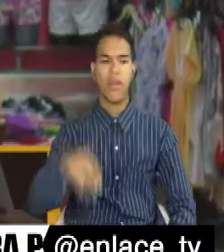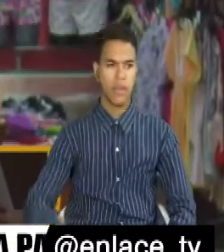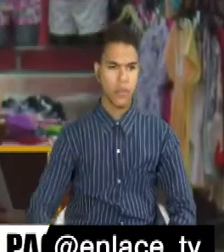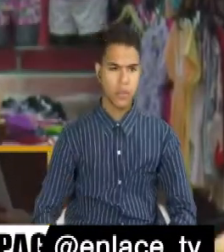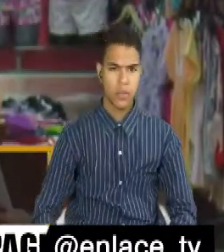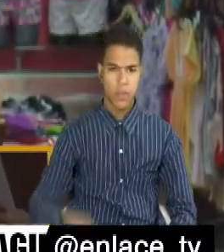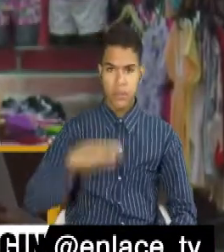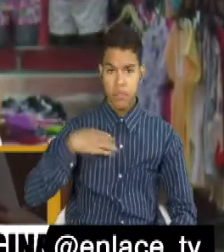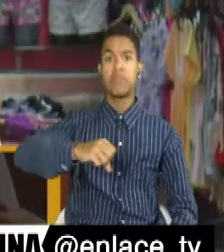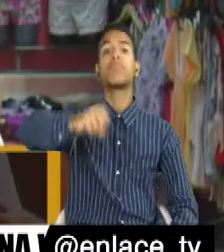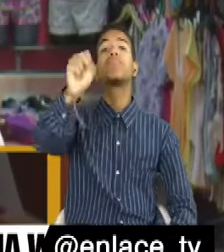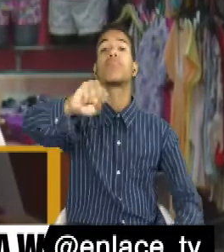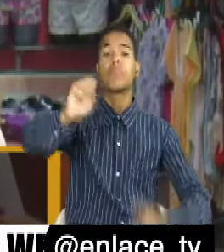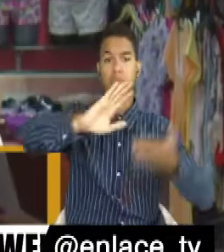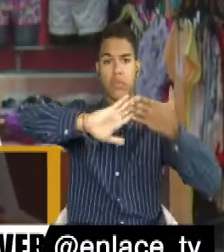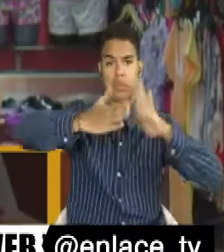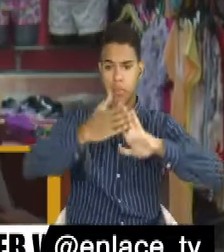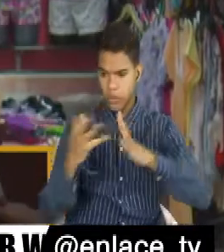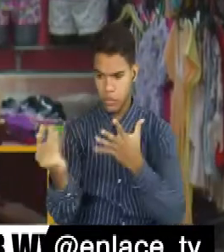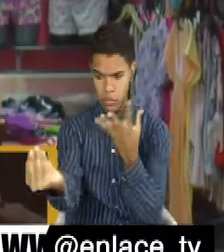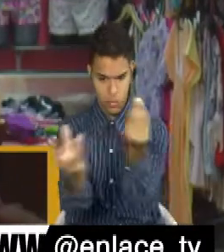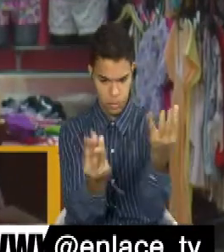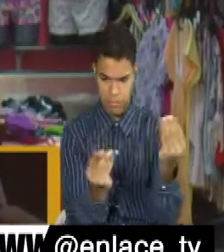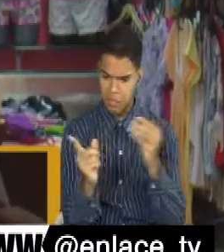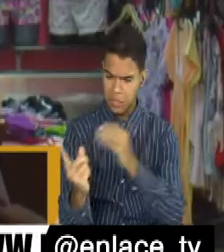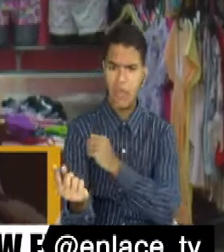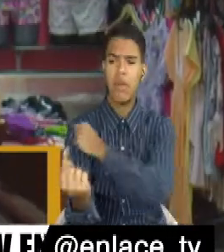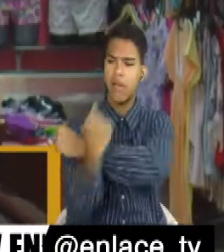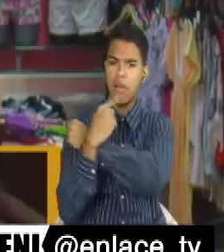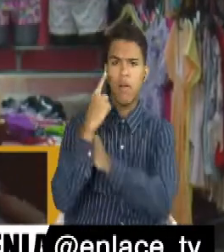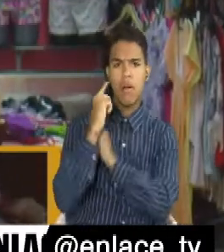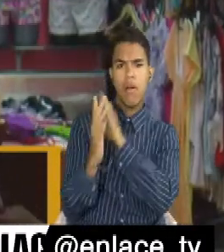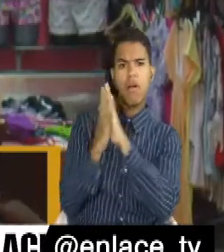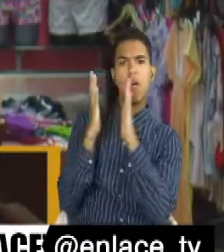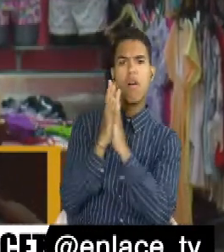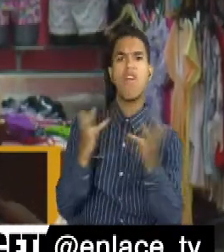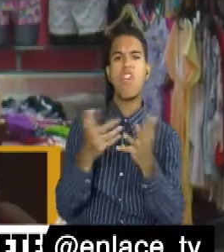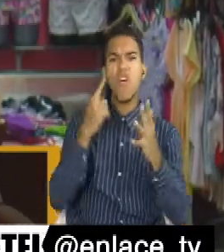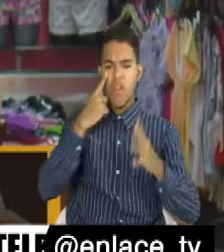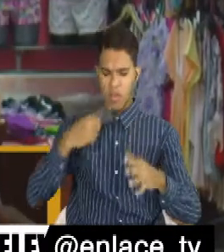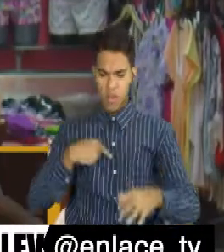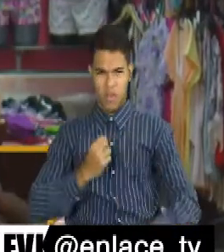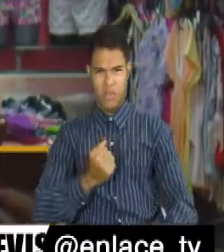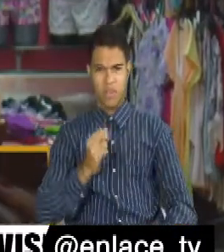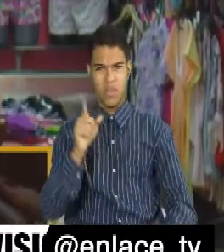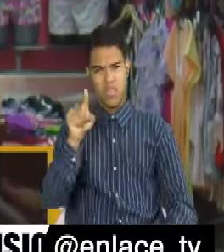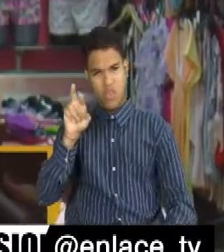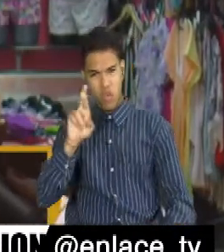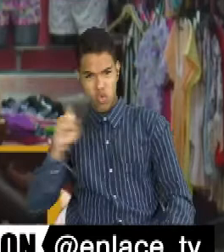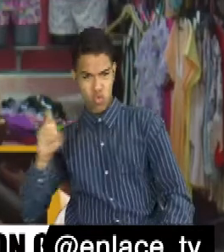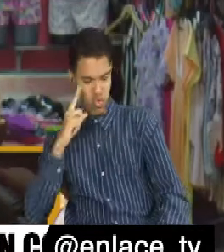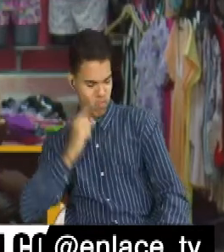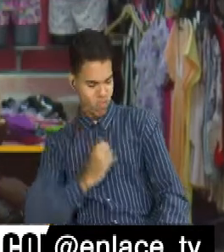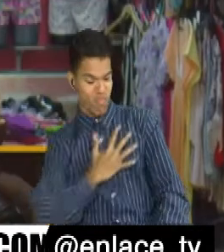comunidades denuncian que en la parte alta de la zona rural de San Pablo ya se